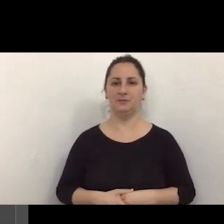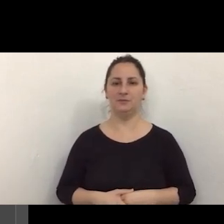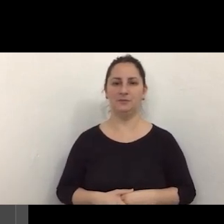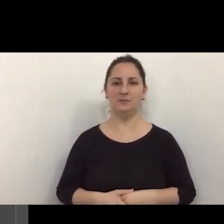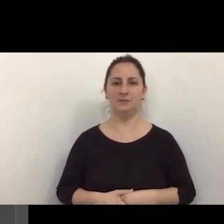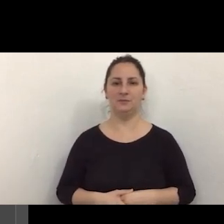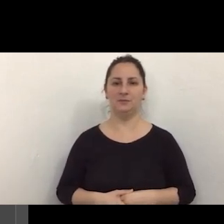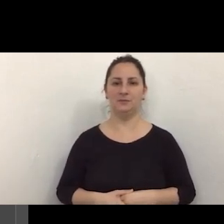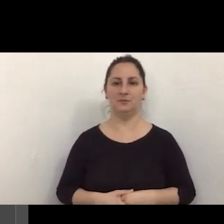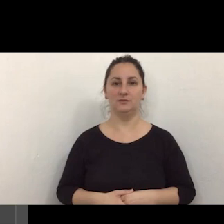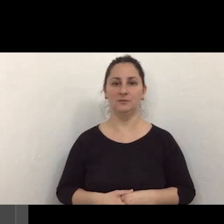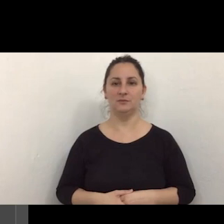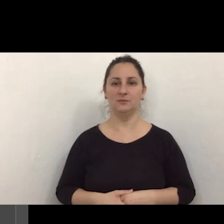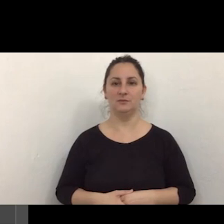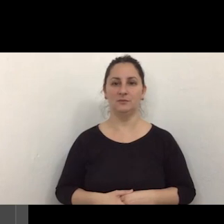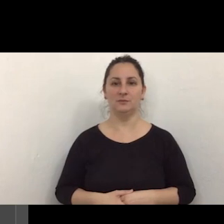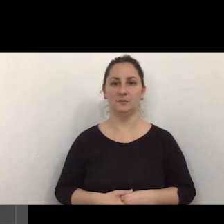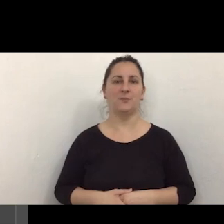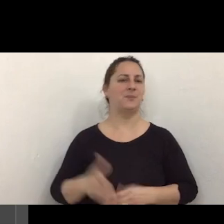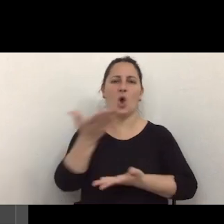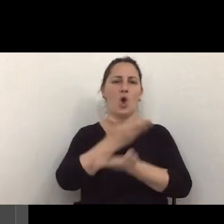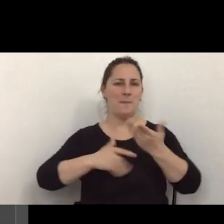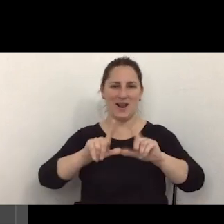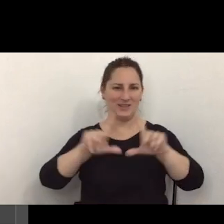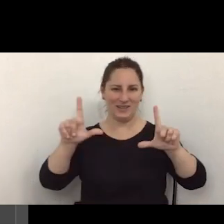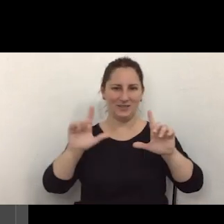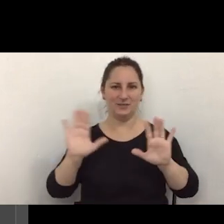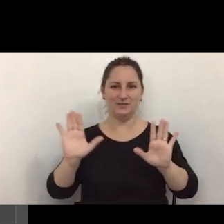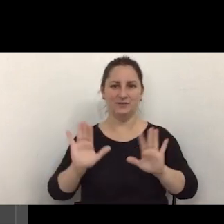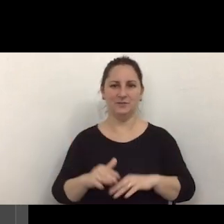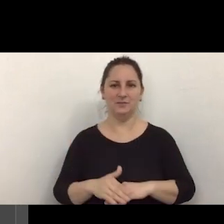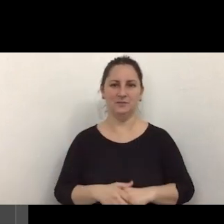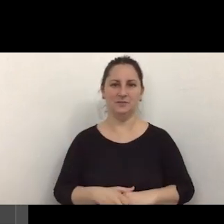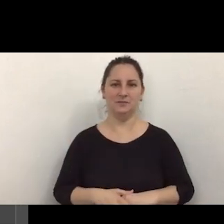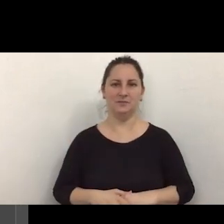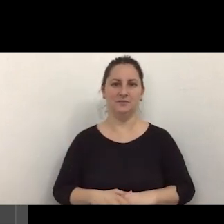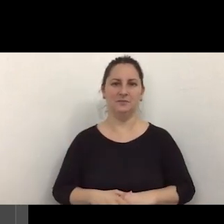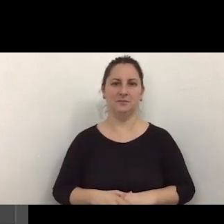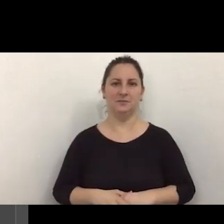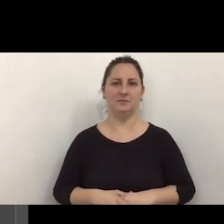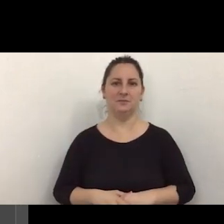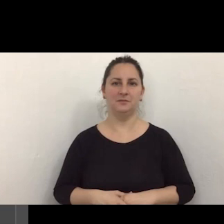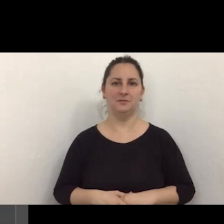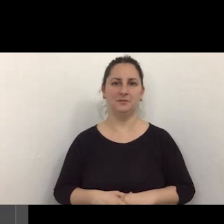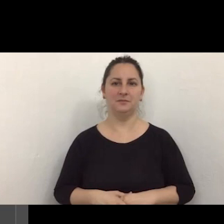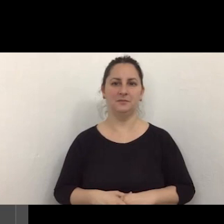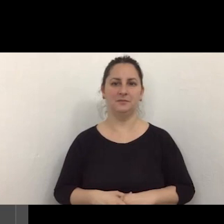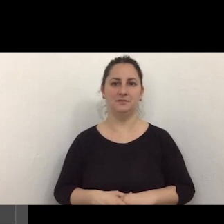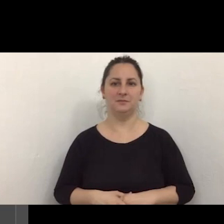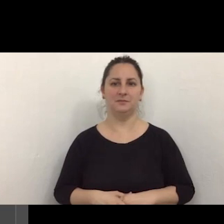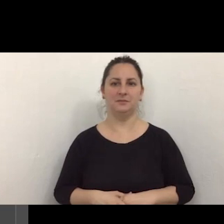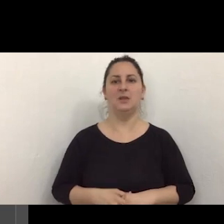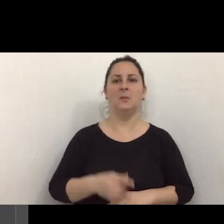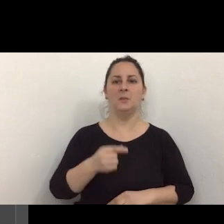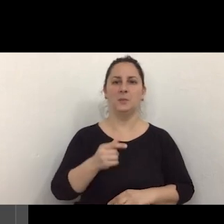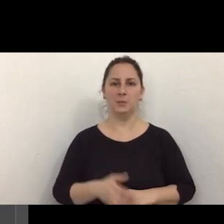Bueno, perdón, no sé si ustedes leen ahí, yo no lo puedo leer porque... ¿Eh? ¿Qué es lo que querés hacer? ¿Tengo algo en el medio que